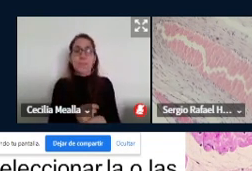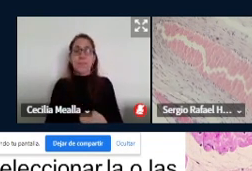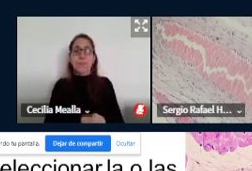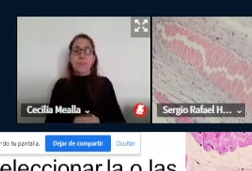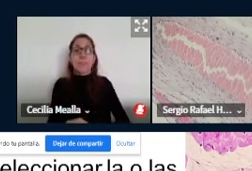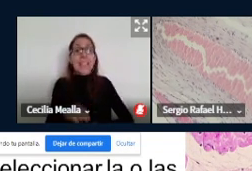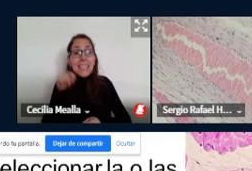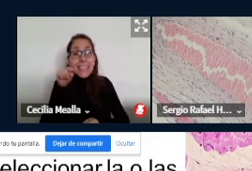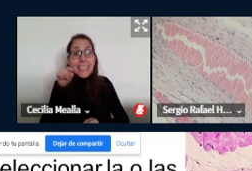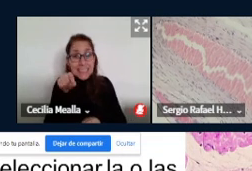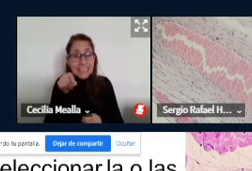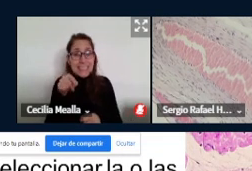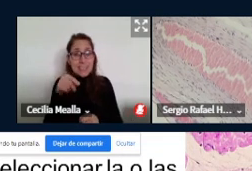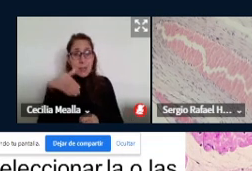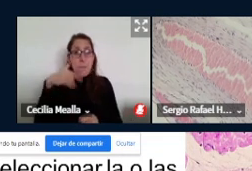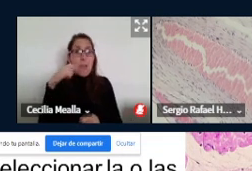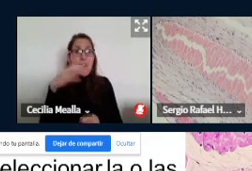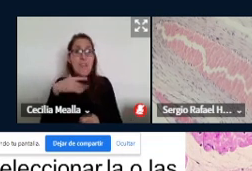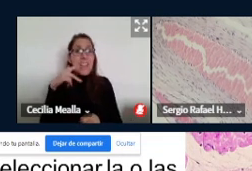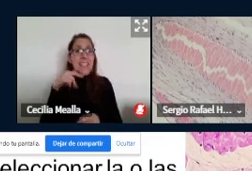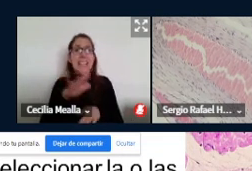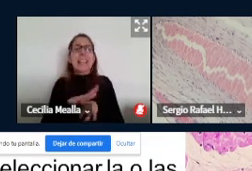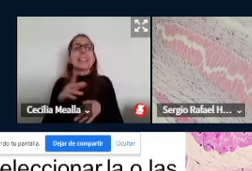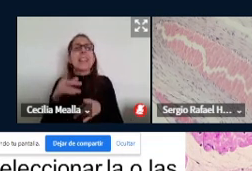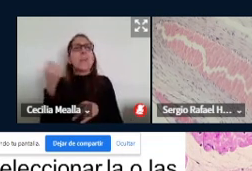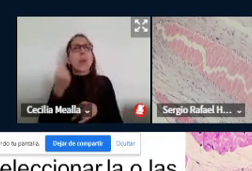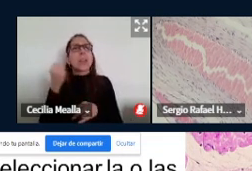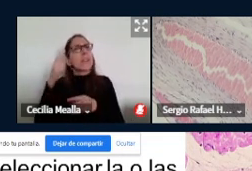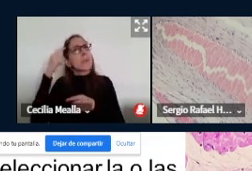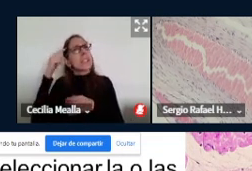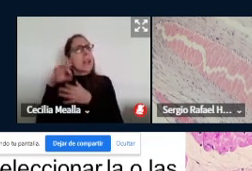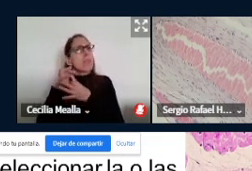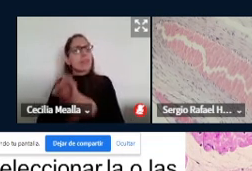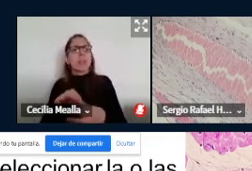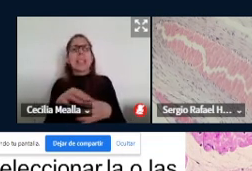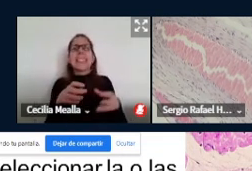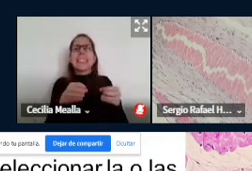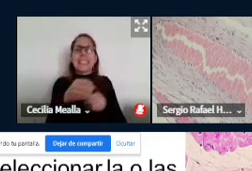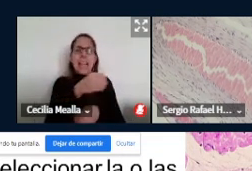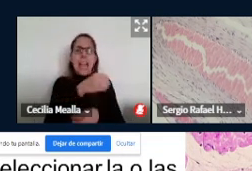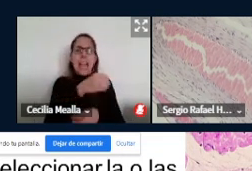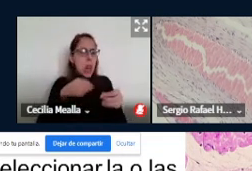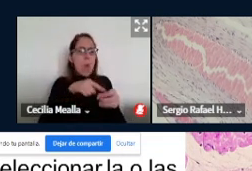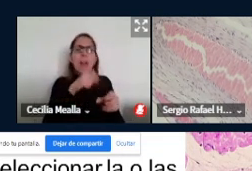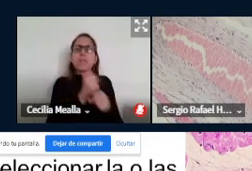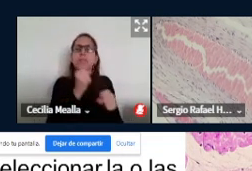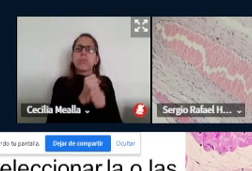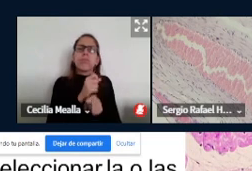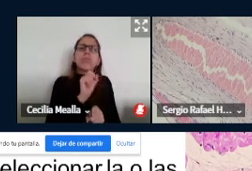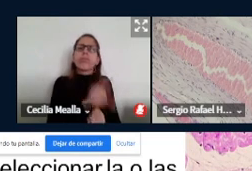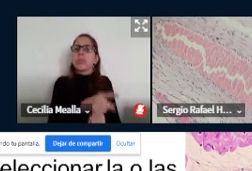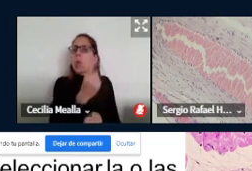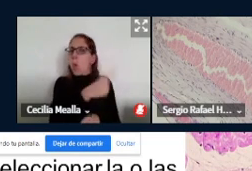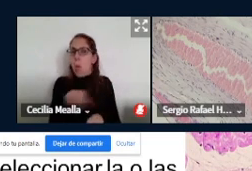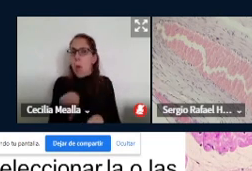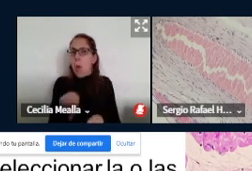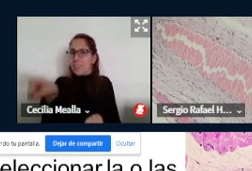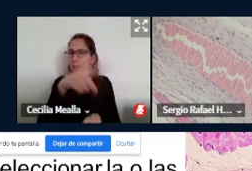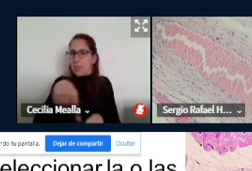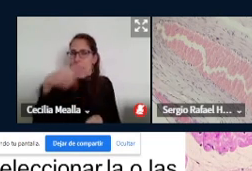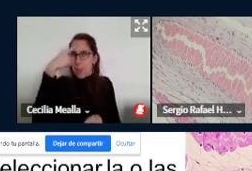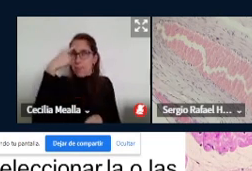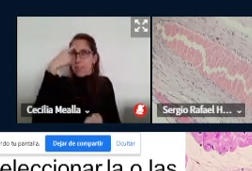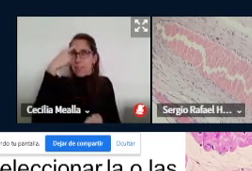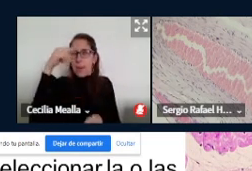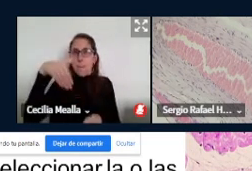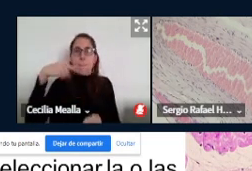esta característica tiene que ver con la función de la célula. Entonces lo que nos interesa también es que ustedes relacionen las